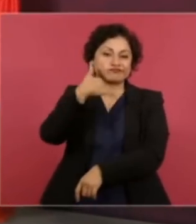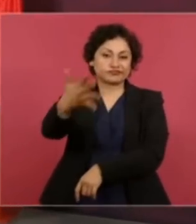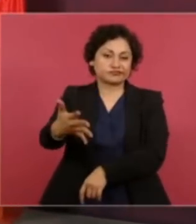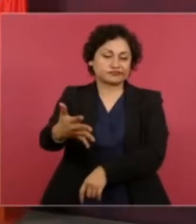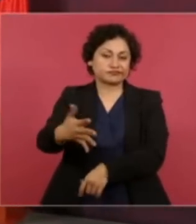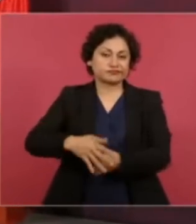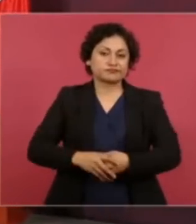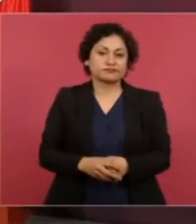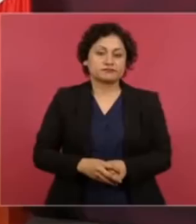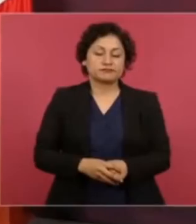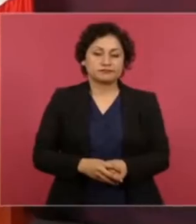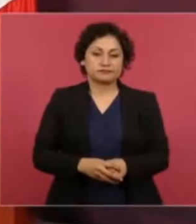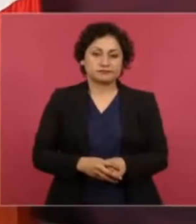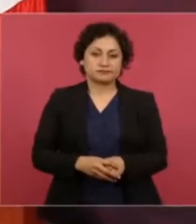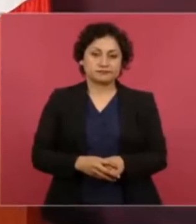en donde